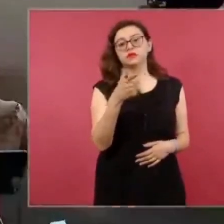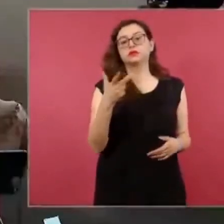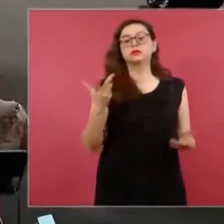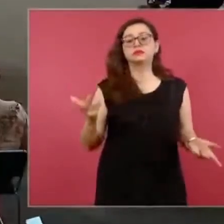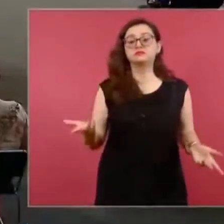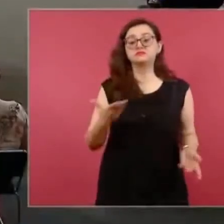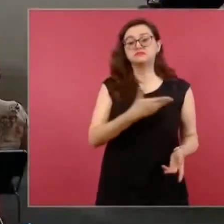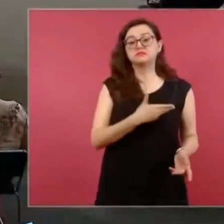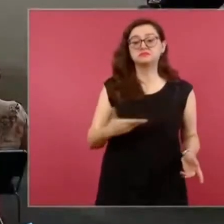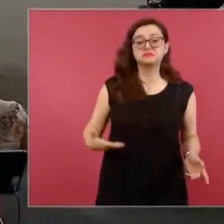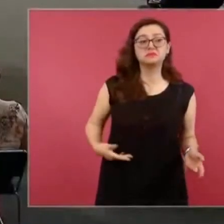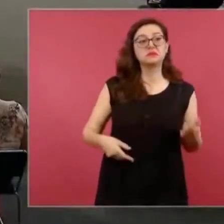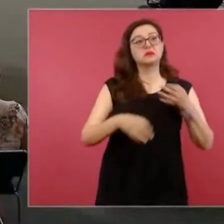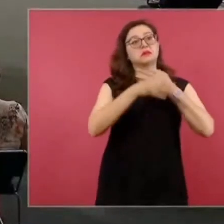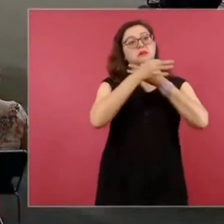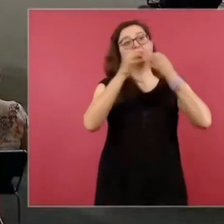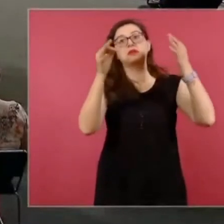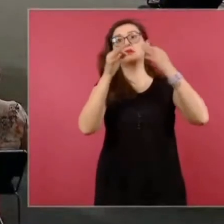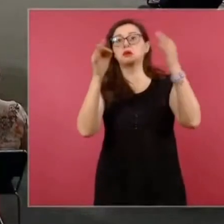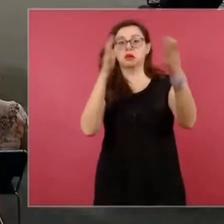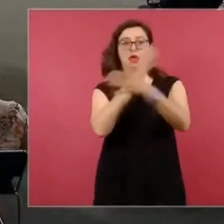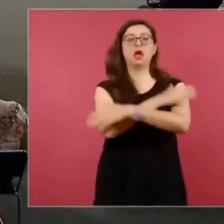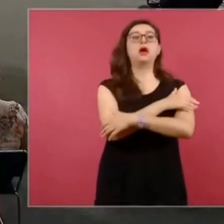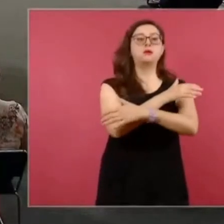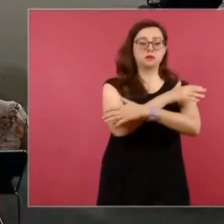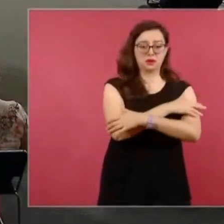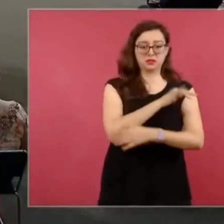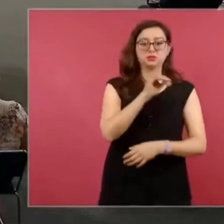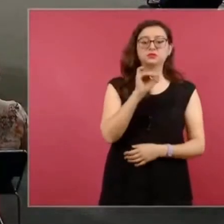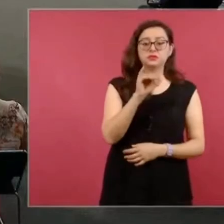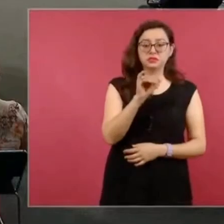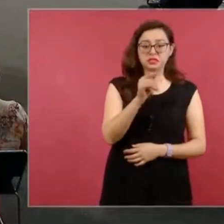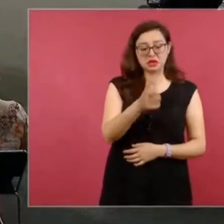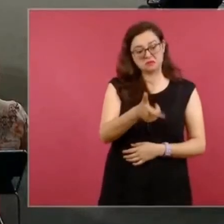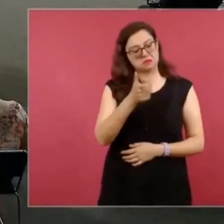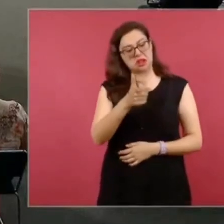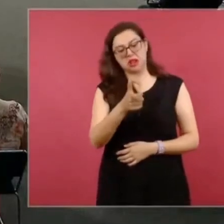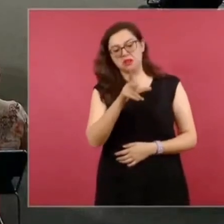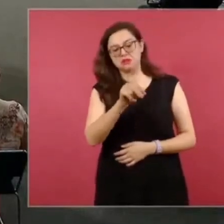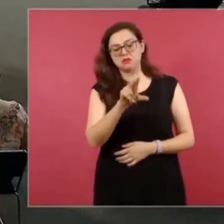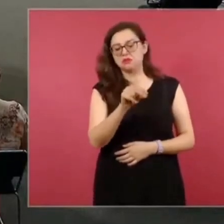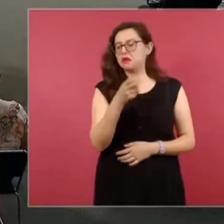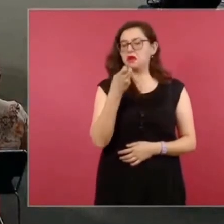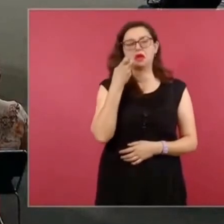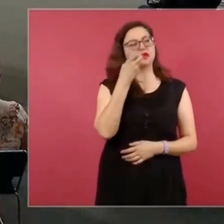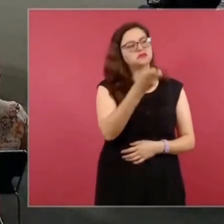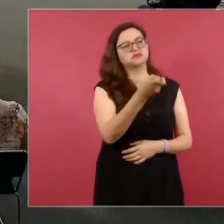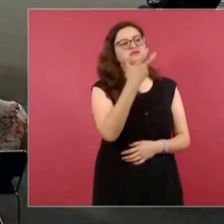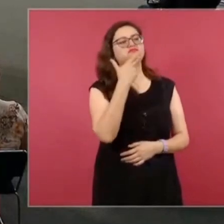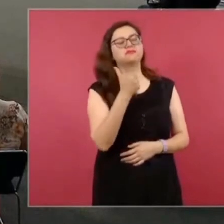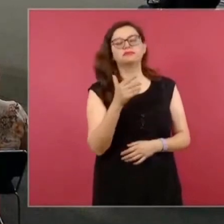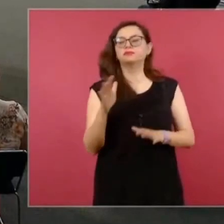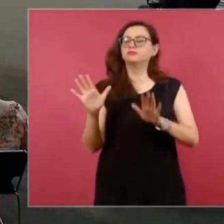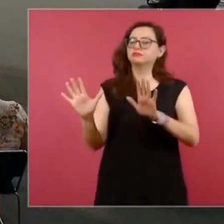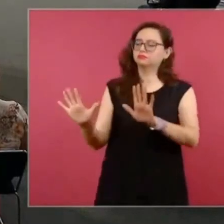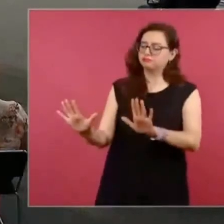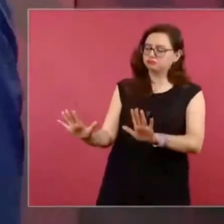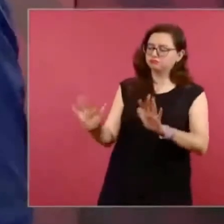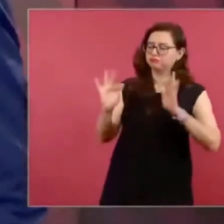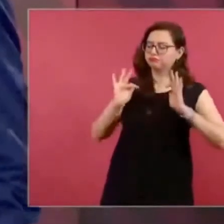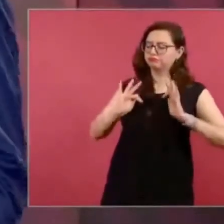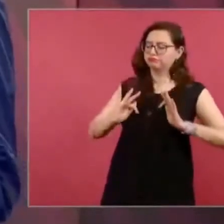abrazos no balazos, que espere un poco porque eso lleva su tiempo.